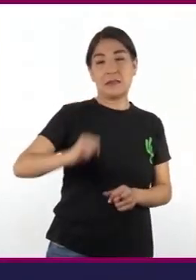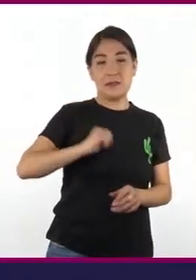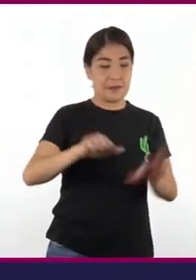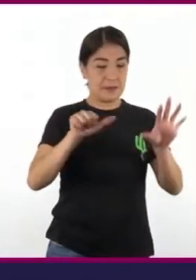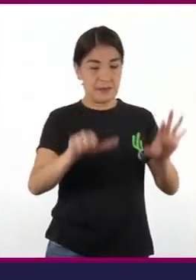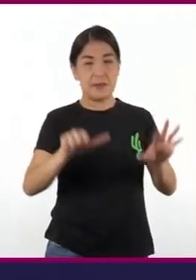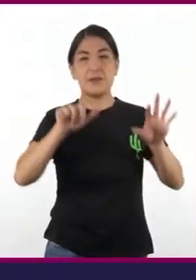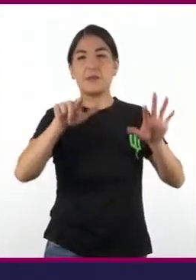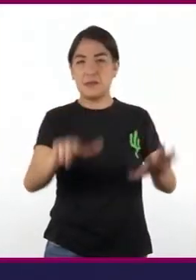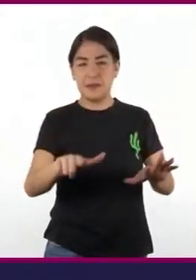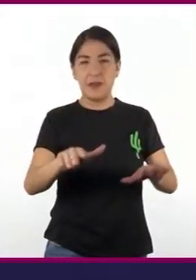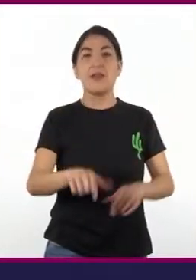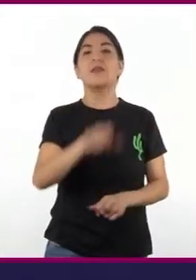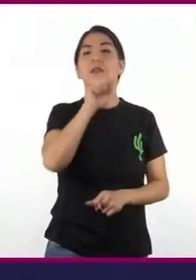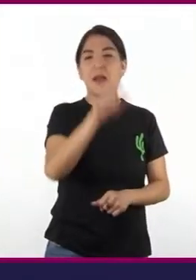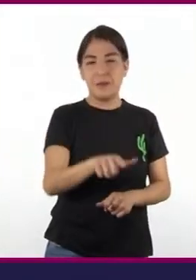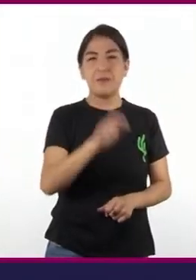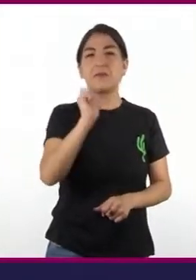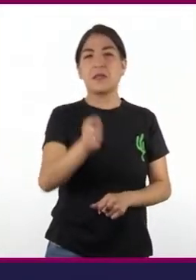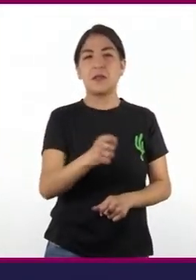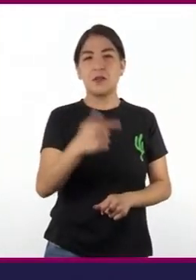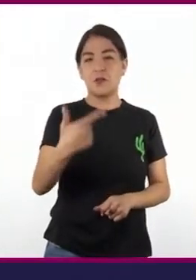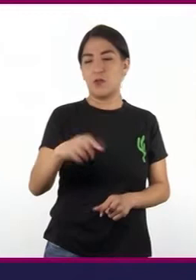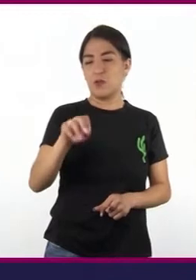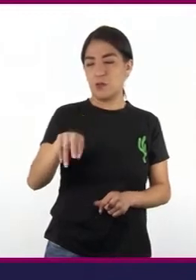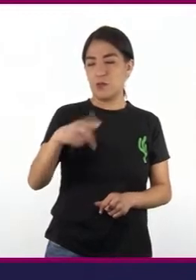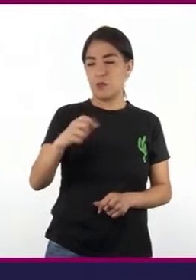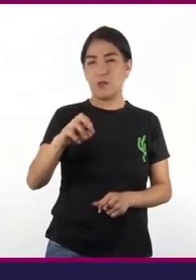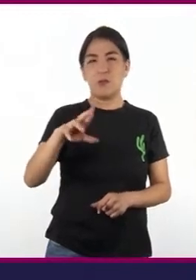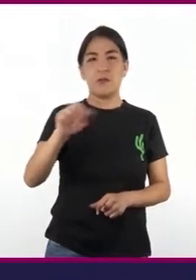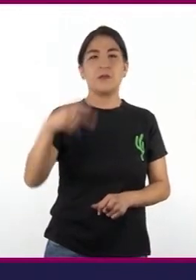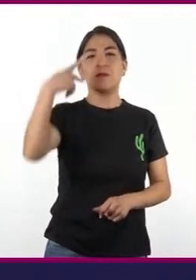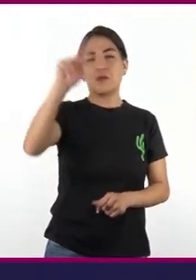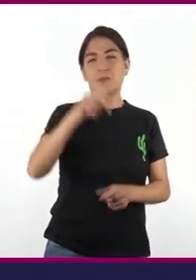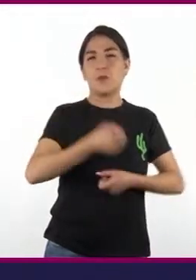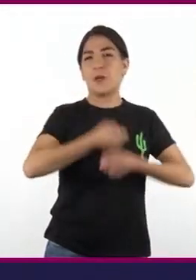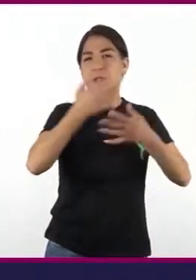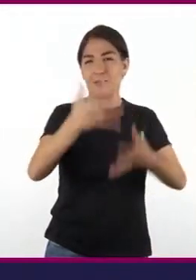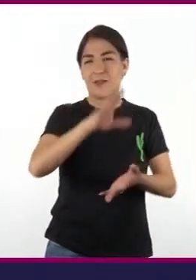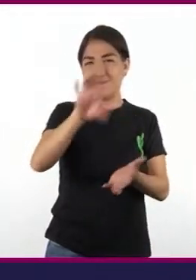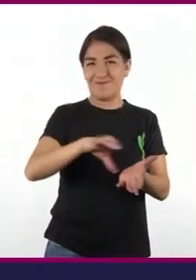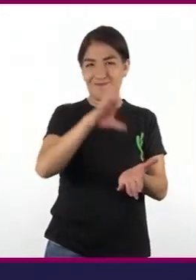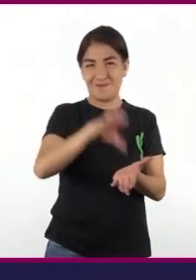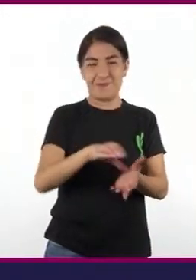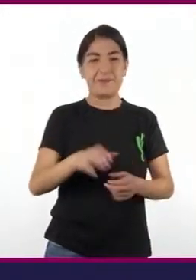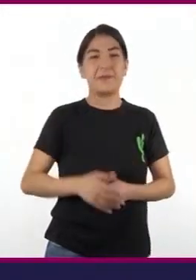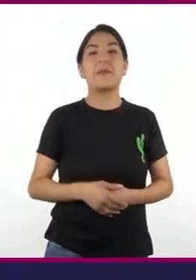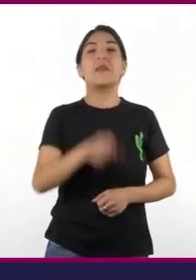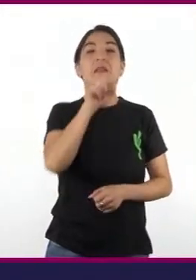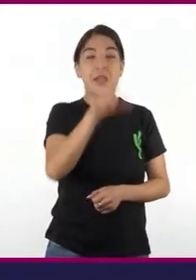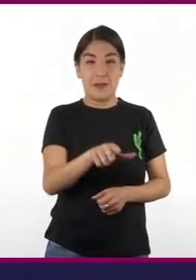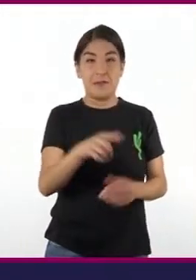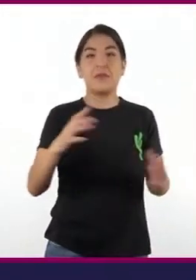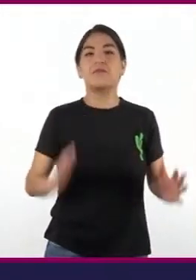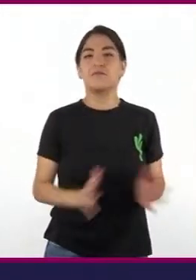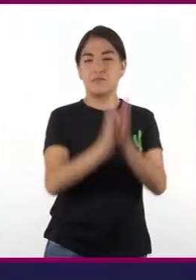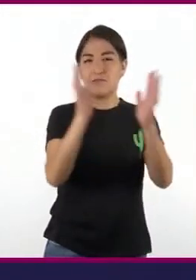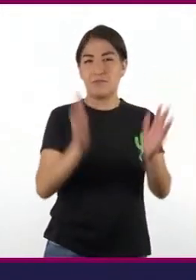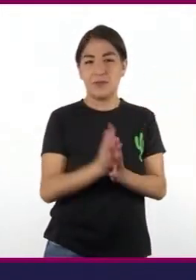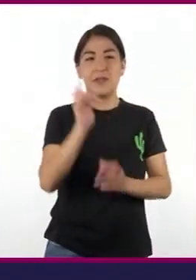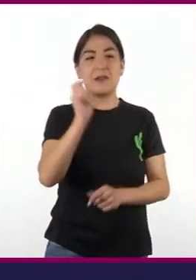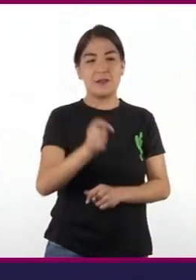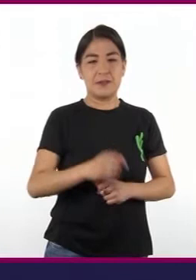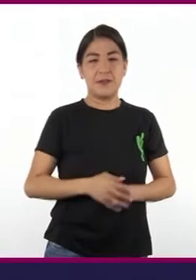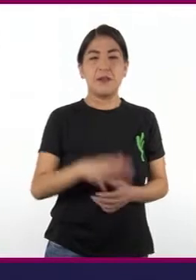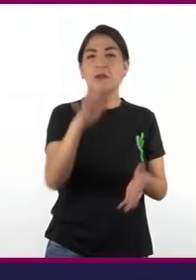XVII, así como la influencia de Góngora en la poesía colonial. Participa, además, en el Seminario de